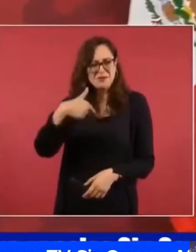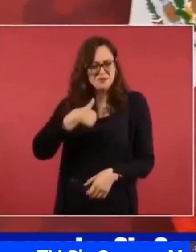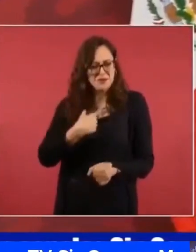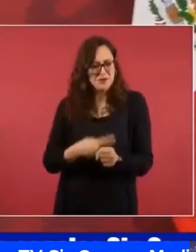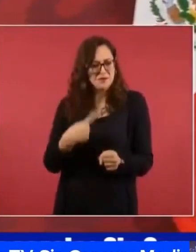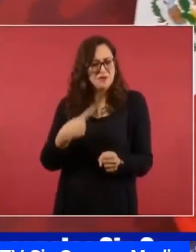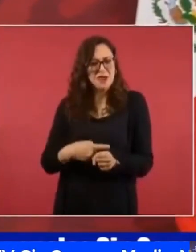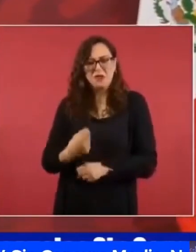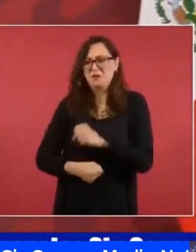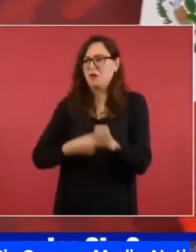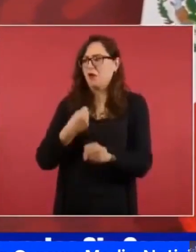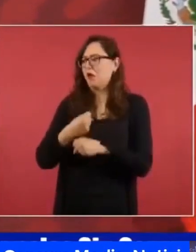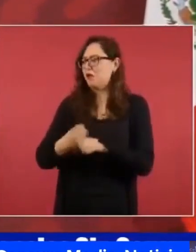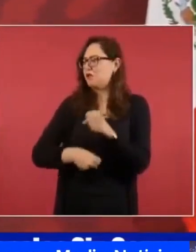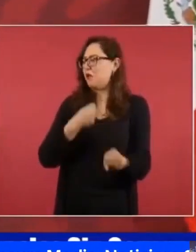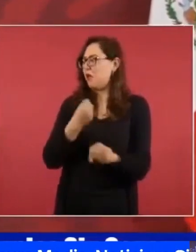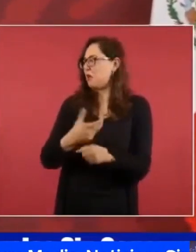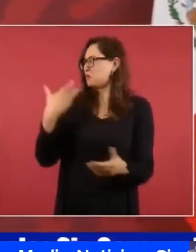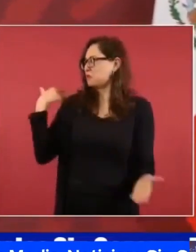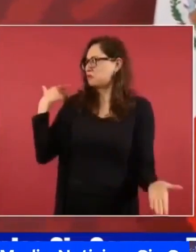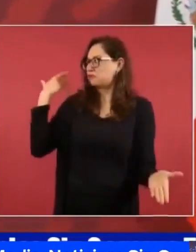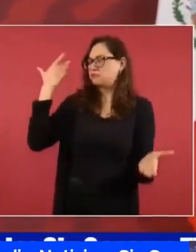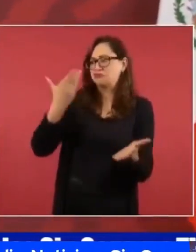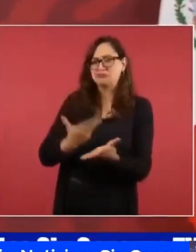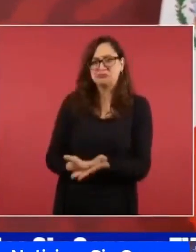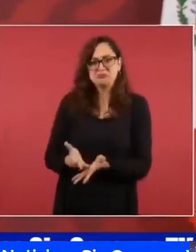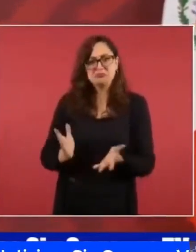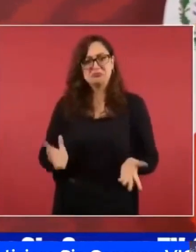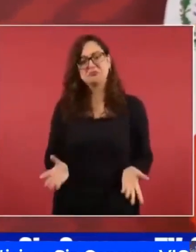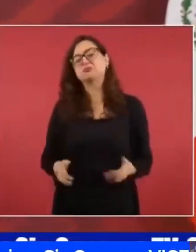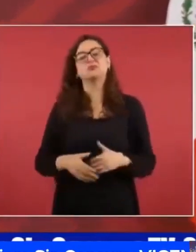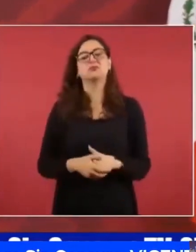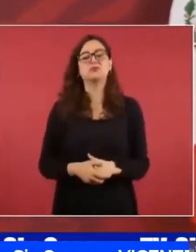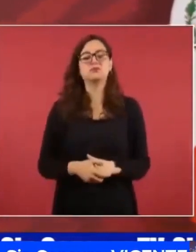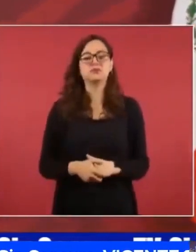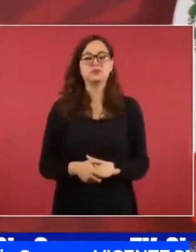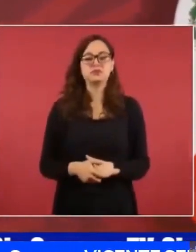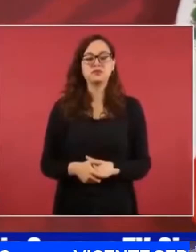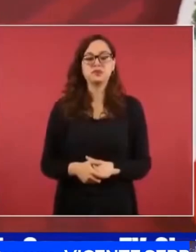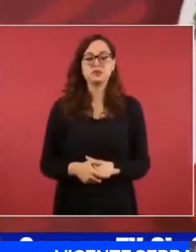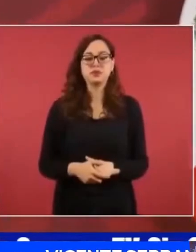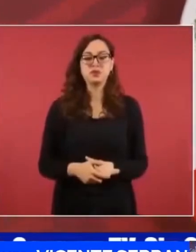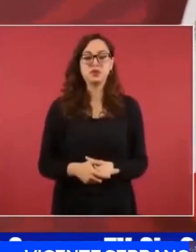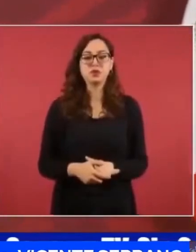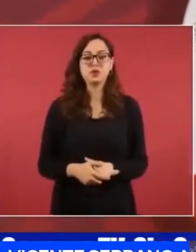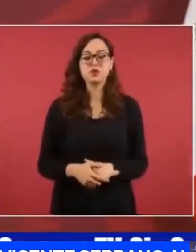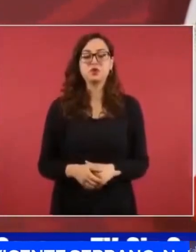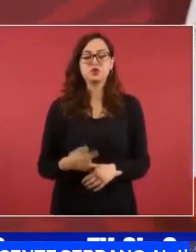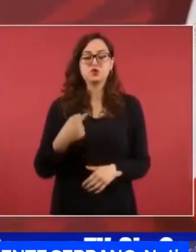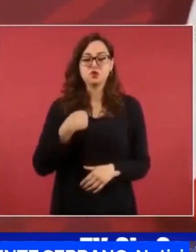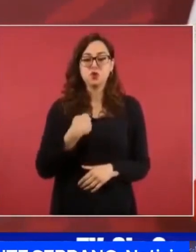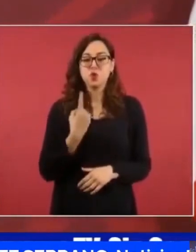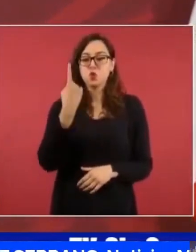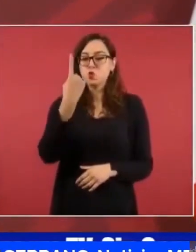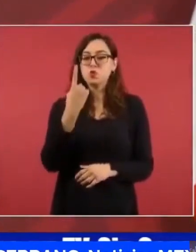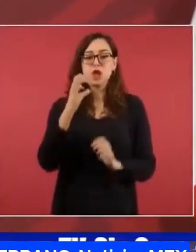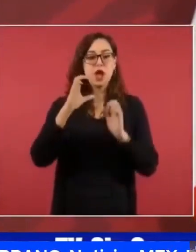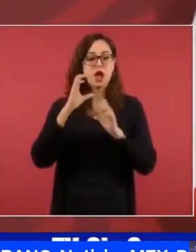les voy a poner una canción, solamente hay una cosa que no tengo que dice ahí la canción,